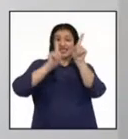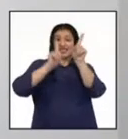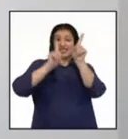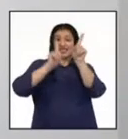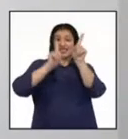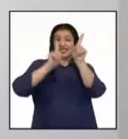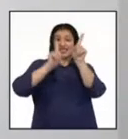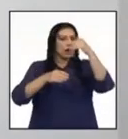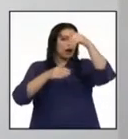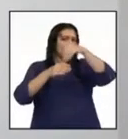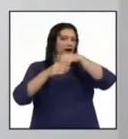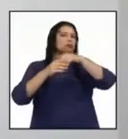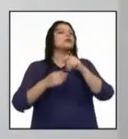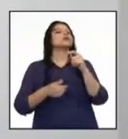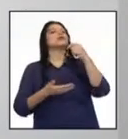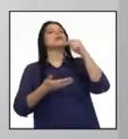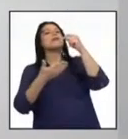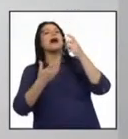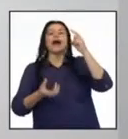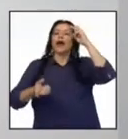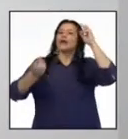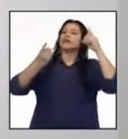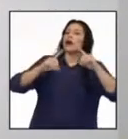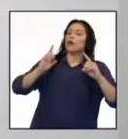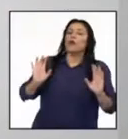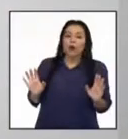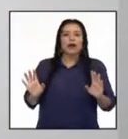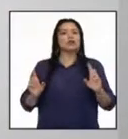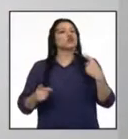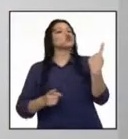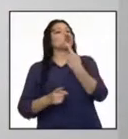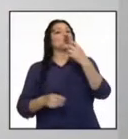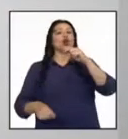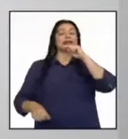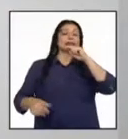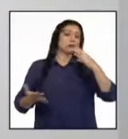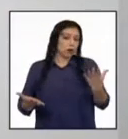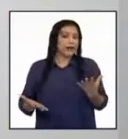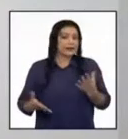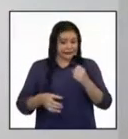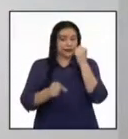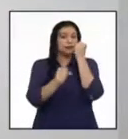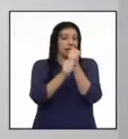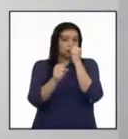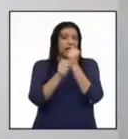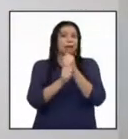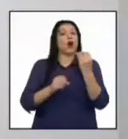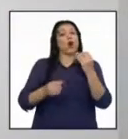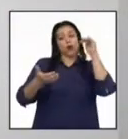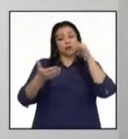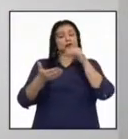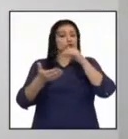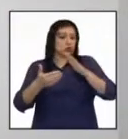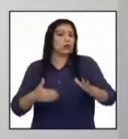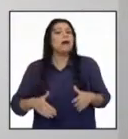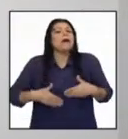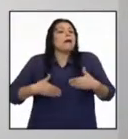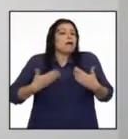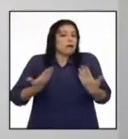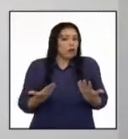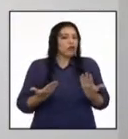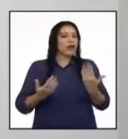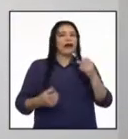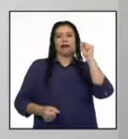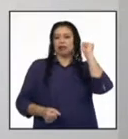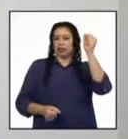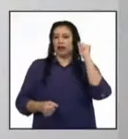el voto calificado. De acuerdo a ello, solo las mujeres que trabajaban o estudiaban podían